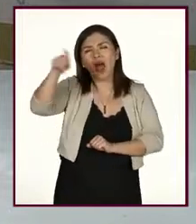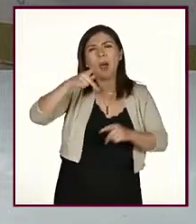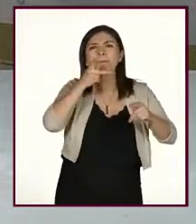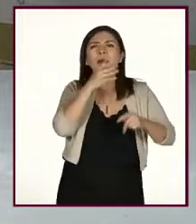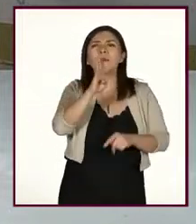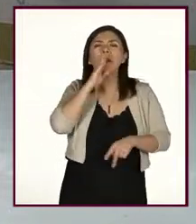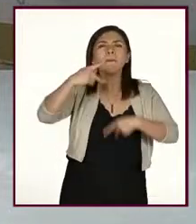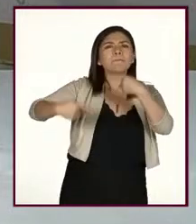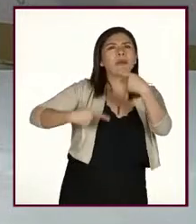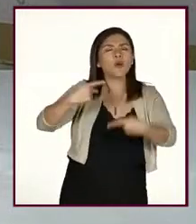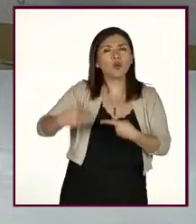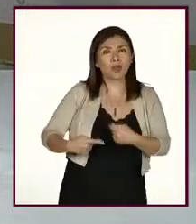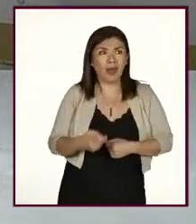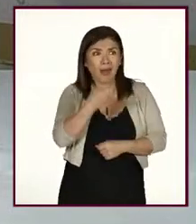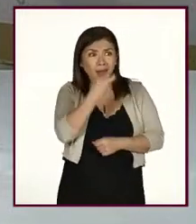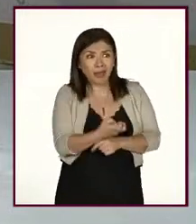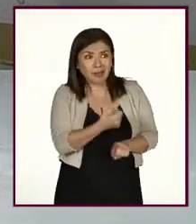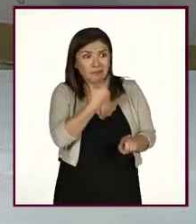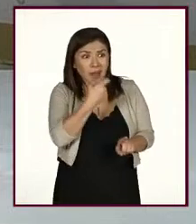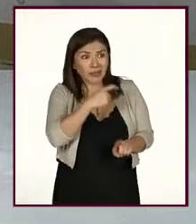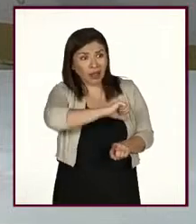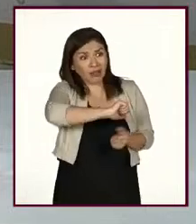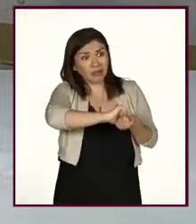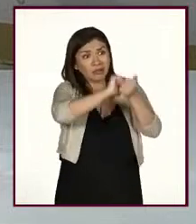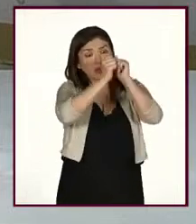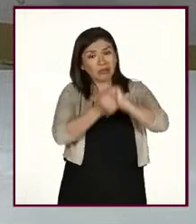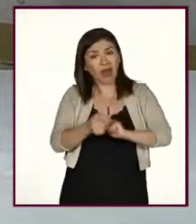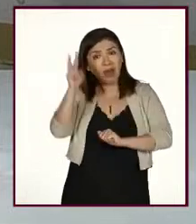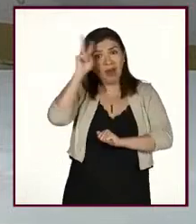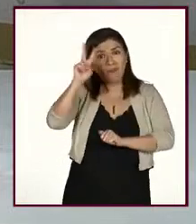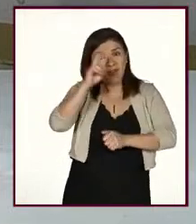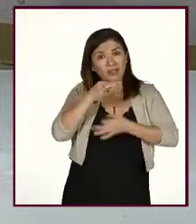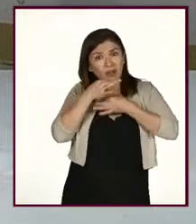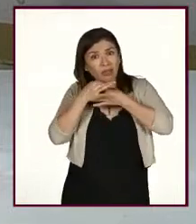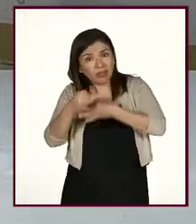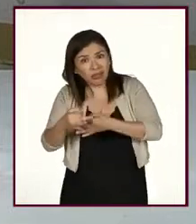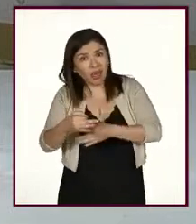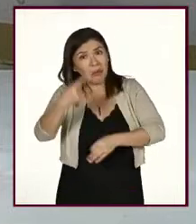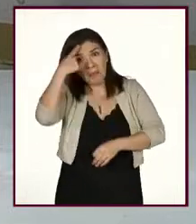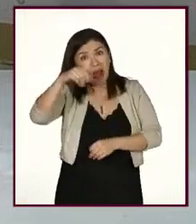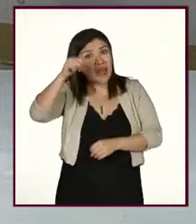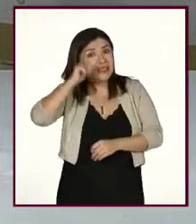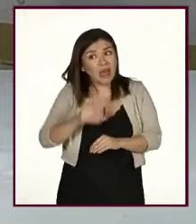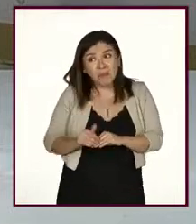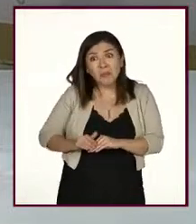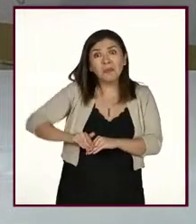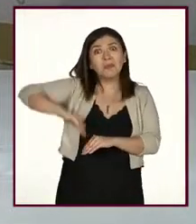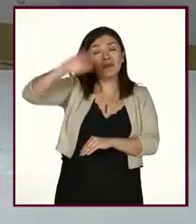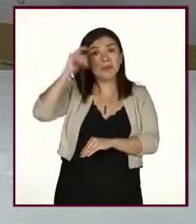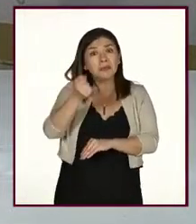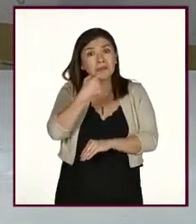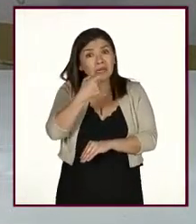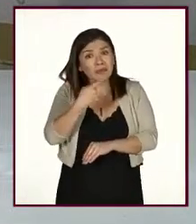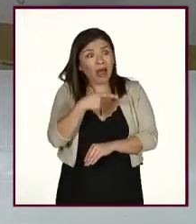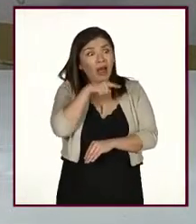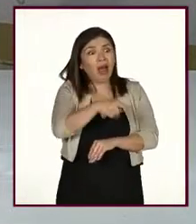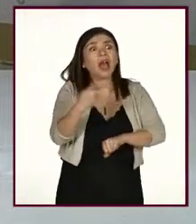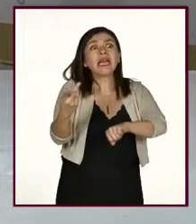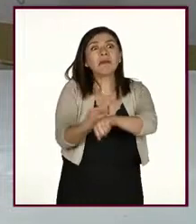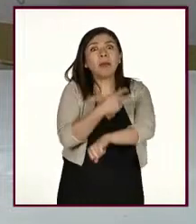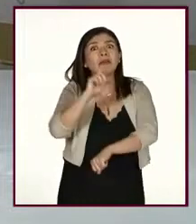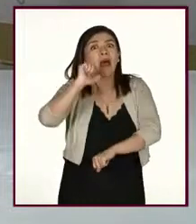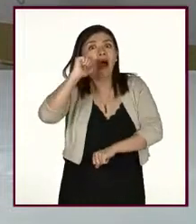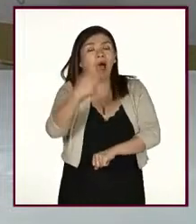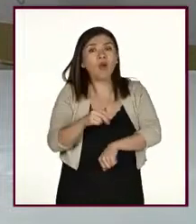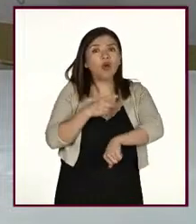de los padres, si esto le va a generar adicción a mi hijo, sí, claro, lo va a requerir toda la vida, qué va a pasar, le va a causar algún daño,